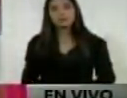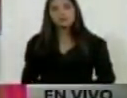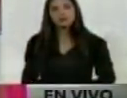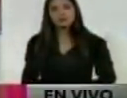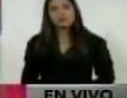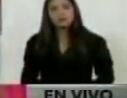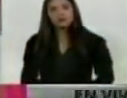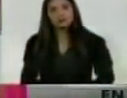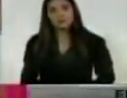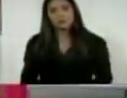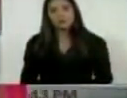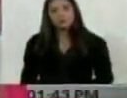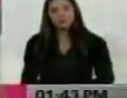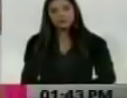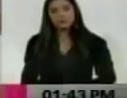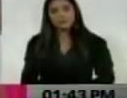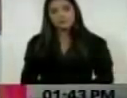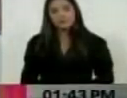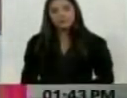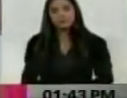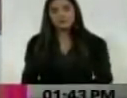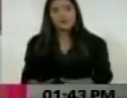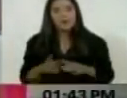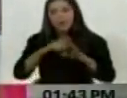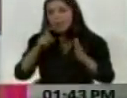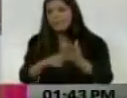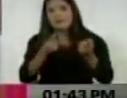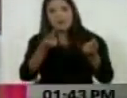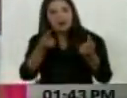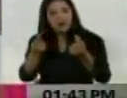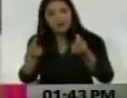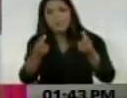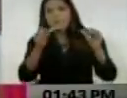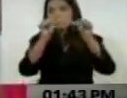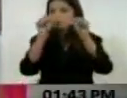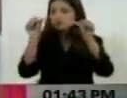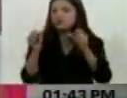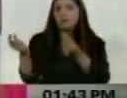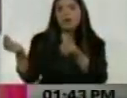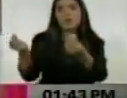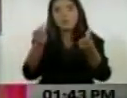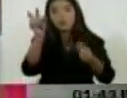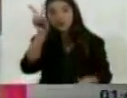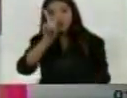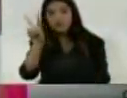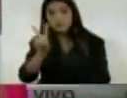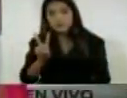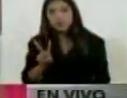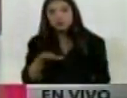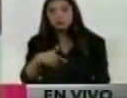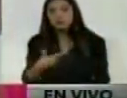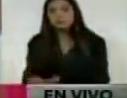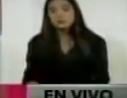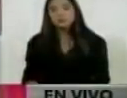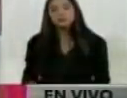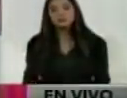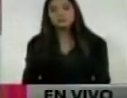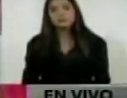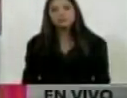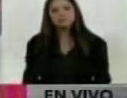poner toda la economía, todo el sistema económico venezolano a